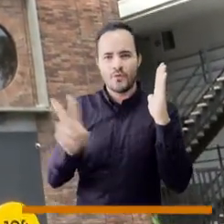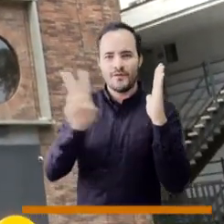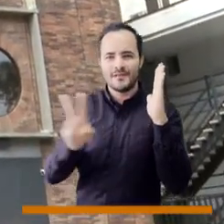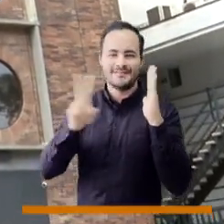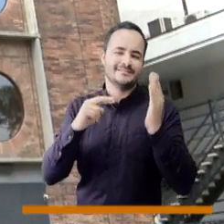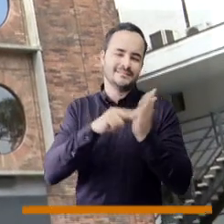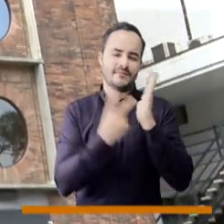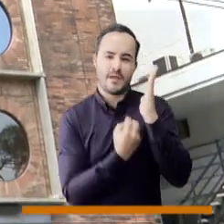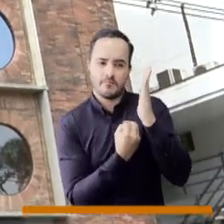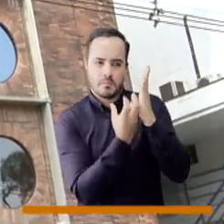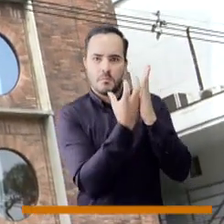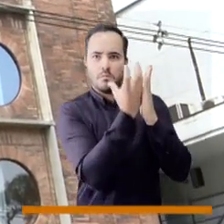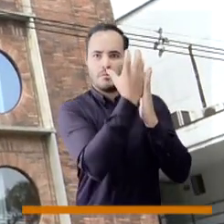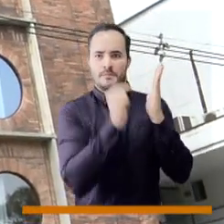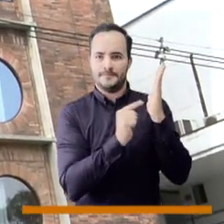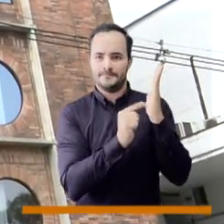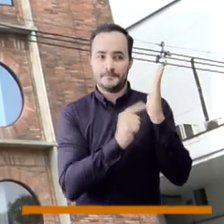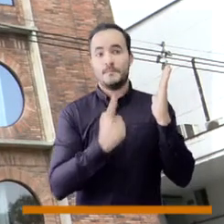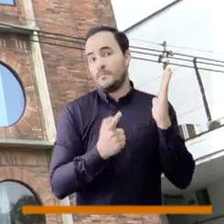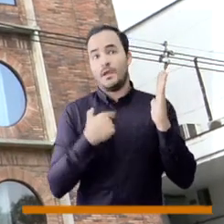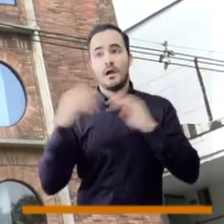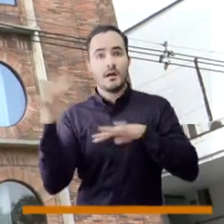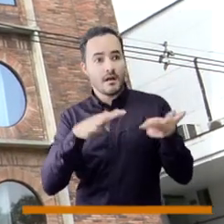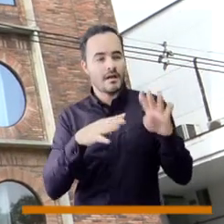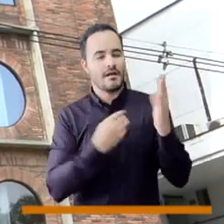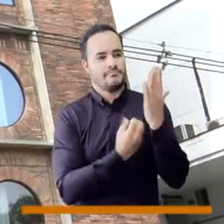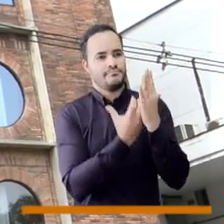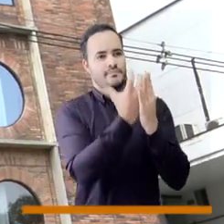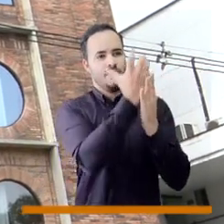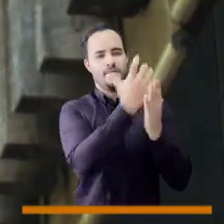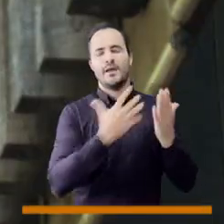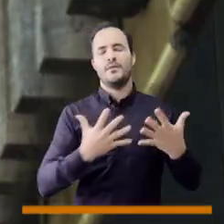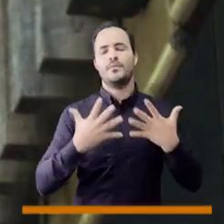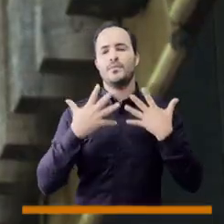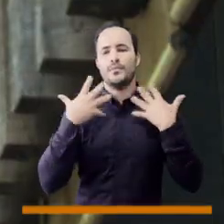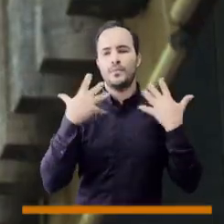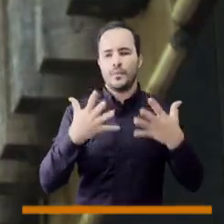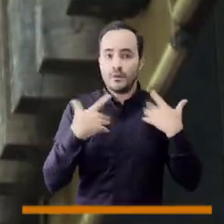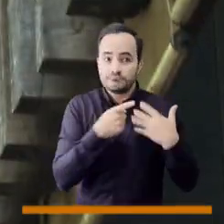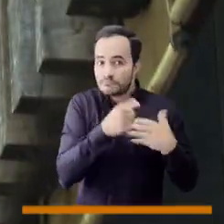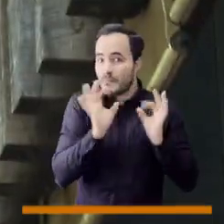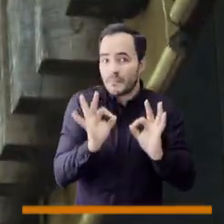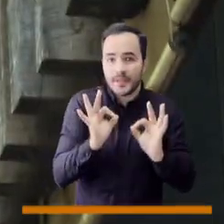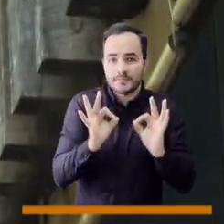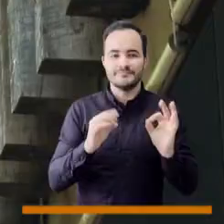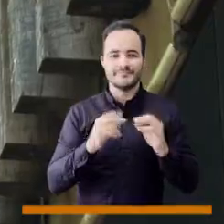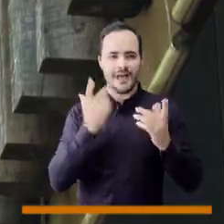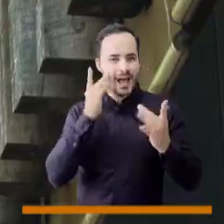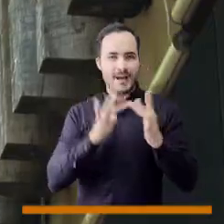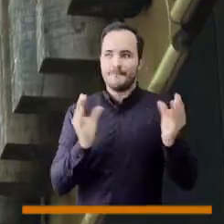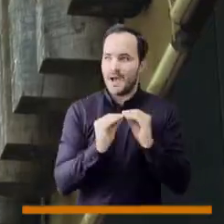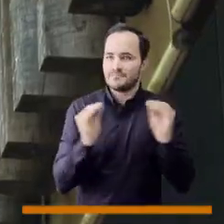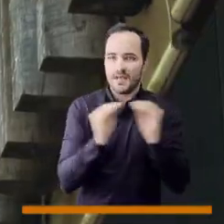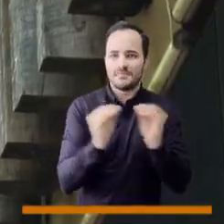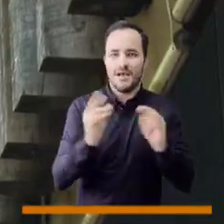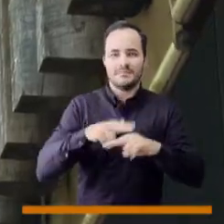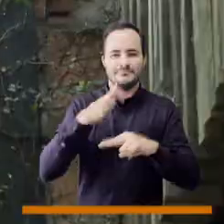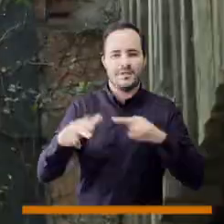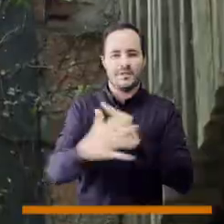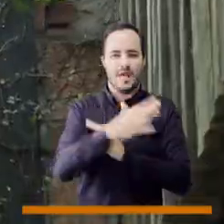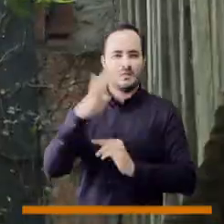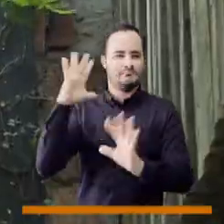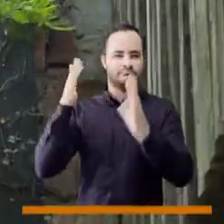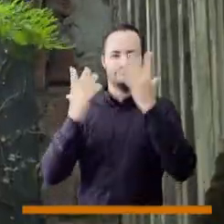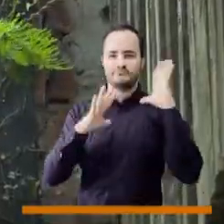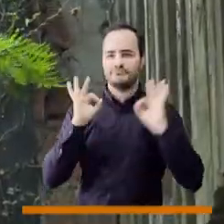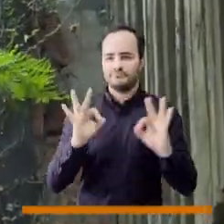verdes, que simplemente consiste en aprovechar las áreas de las fachadas para llenar de vegetación estos